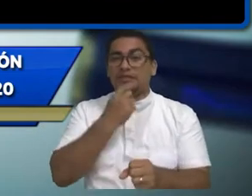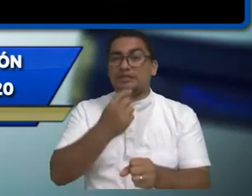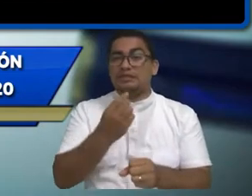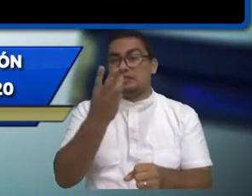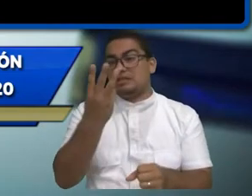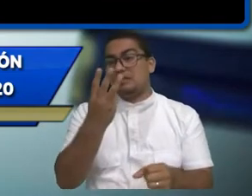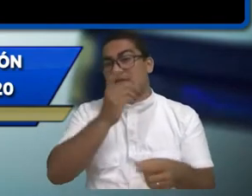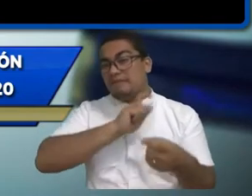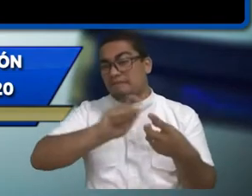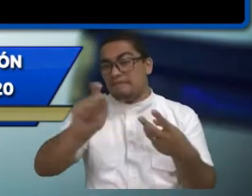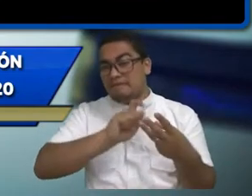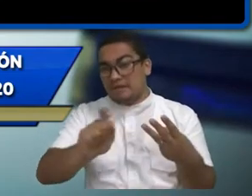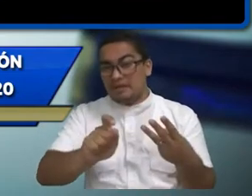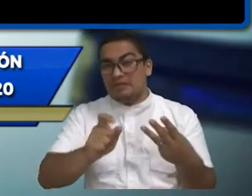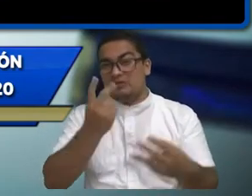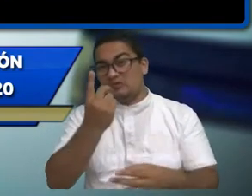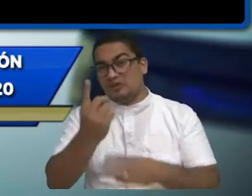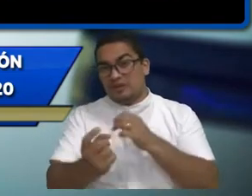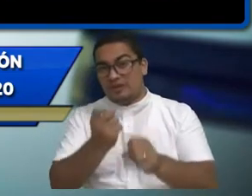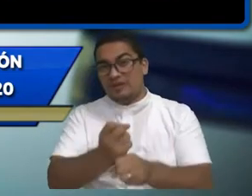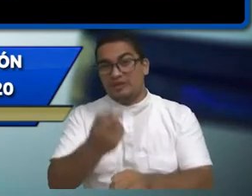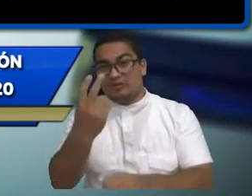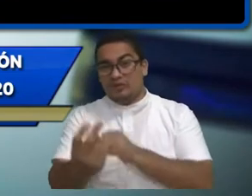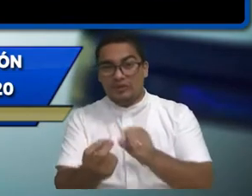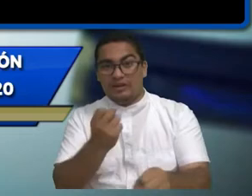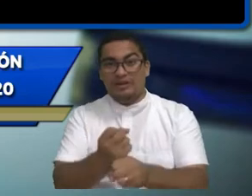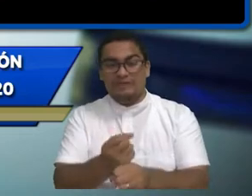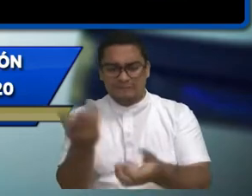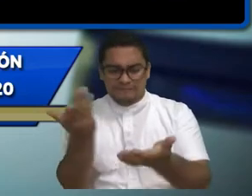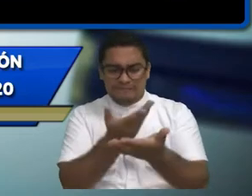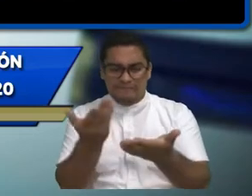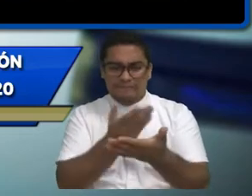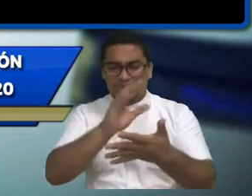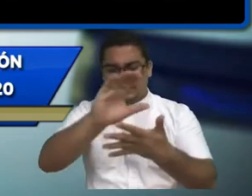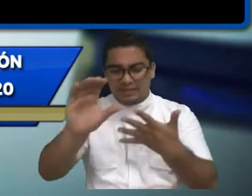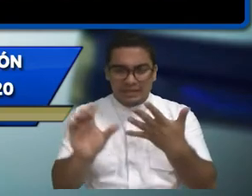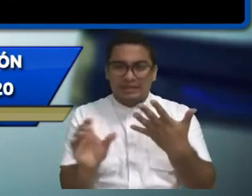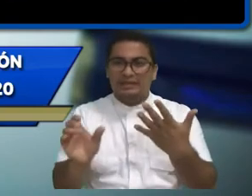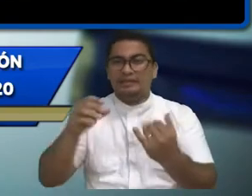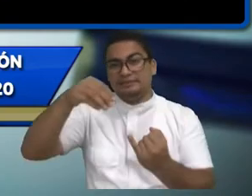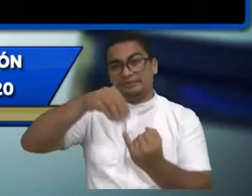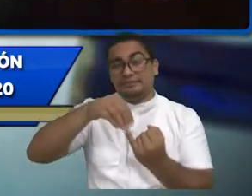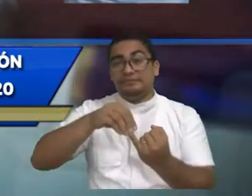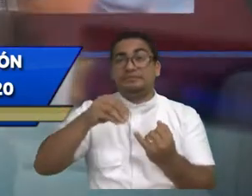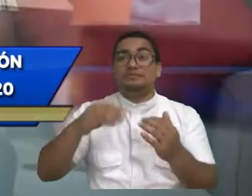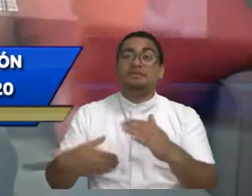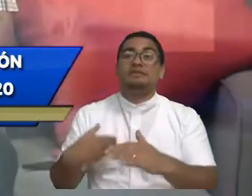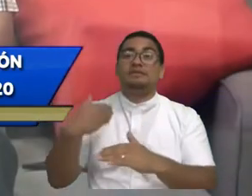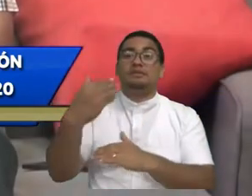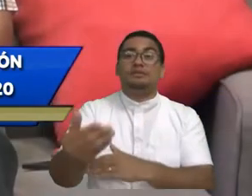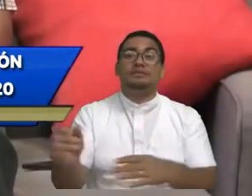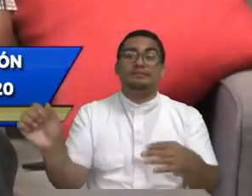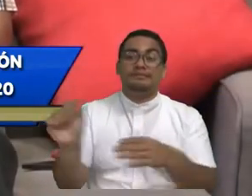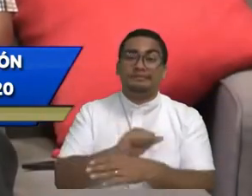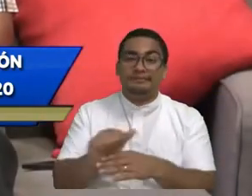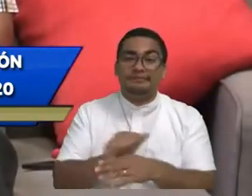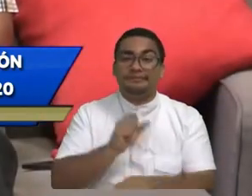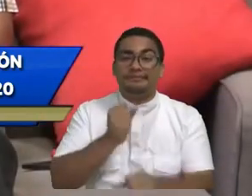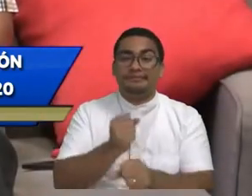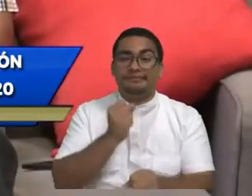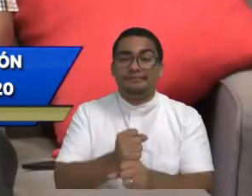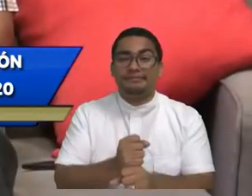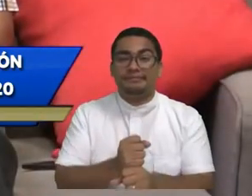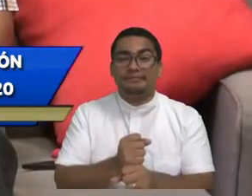meses en un curso hasta un año dos años en una carrera técnica se está preparando para inmediatamente ejercer una labor productiva